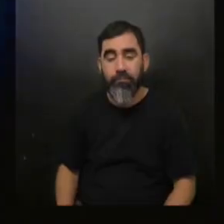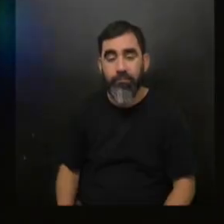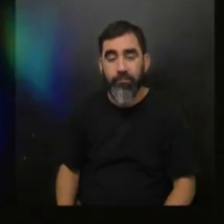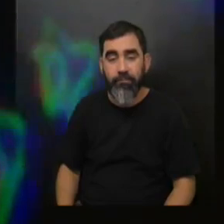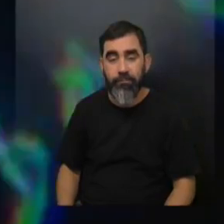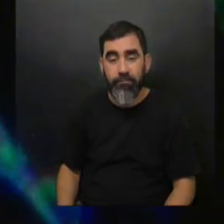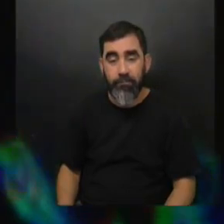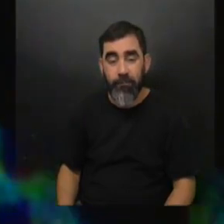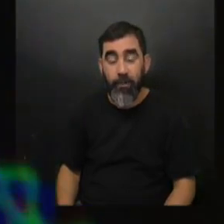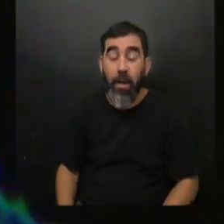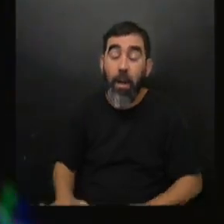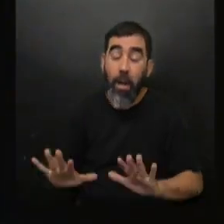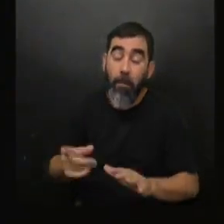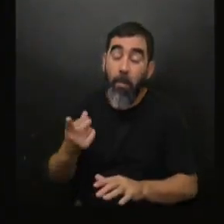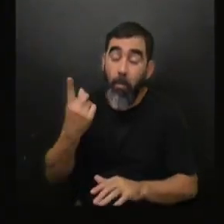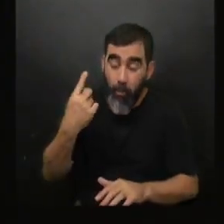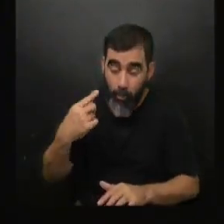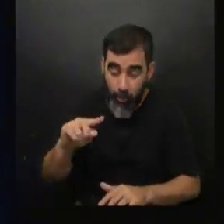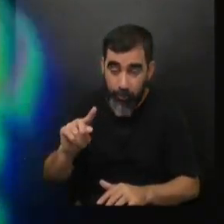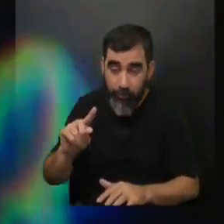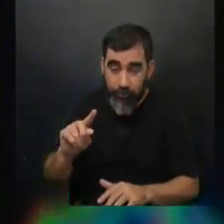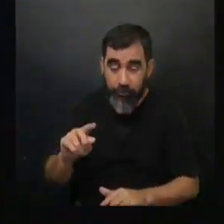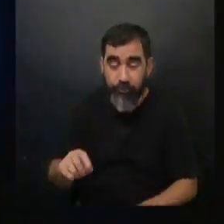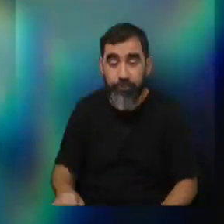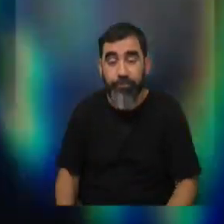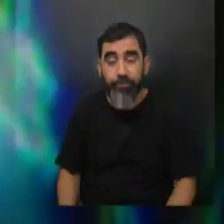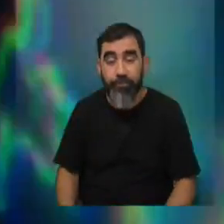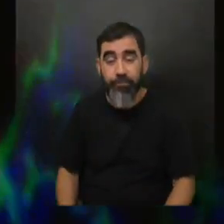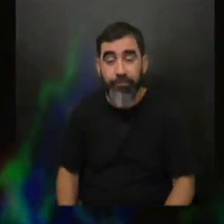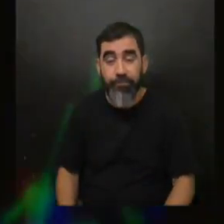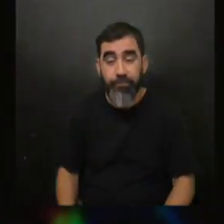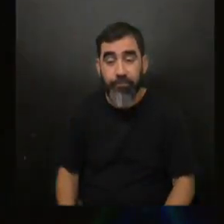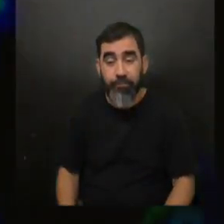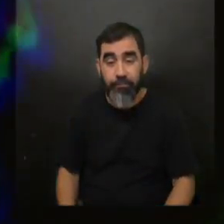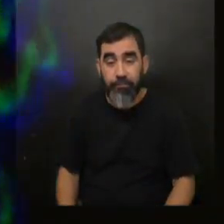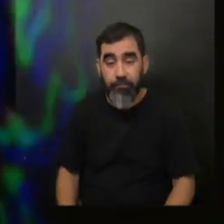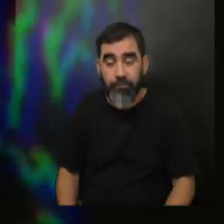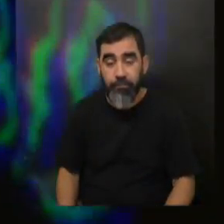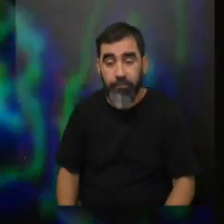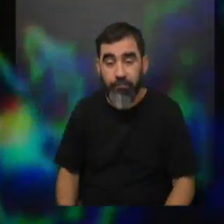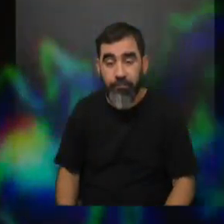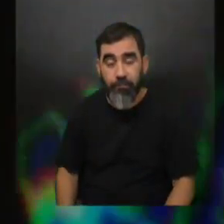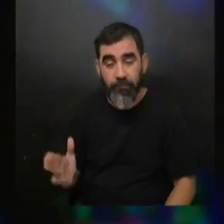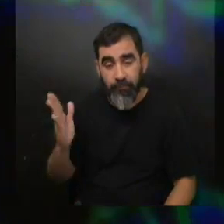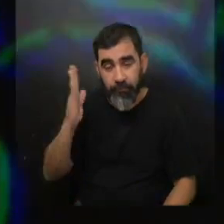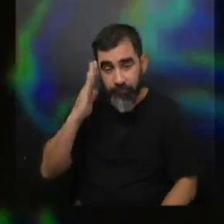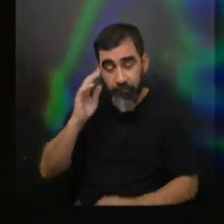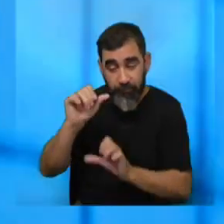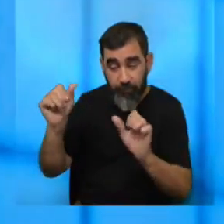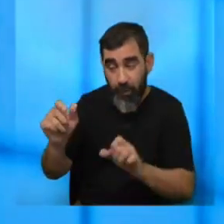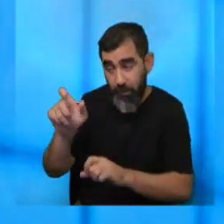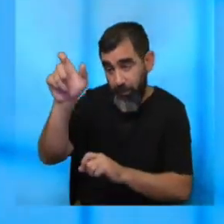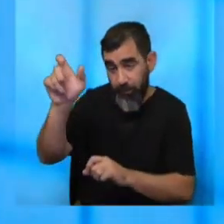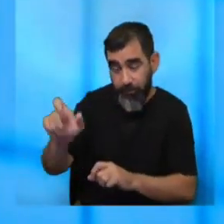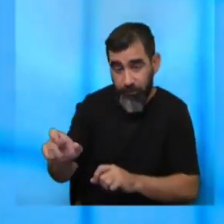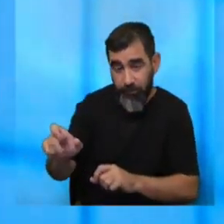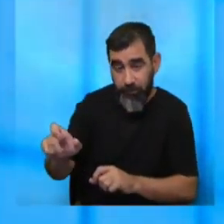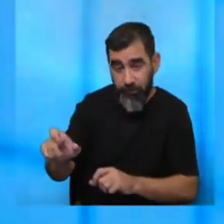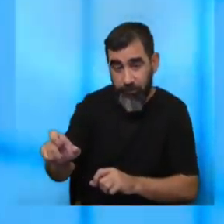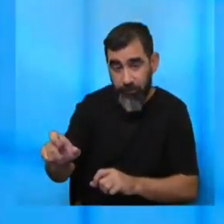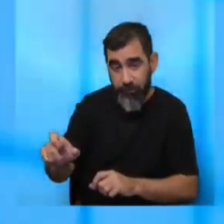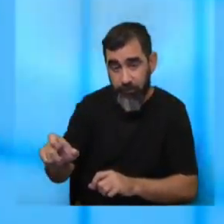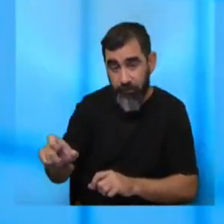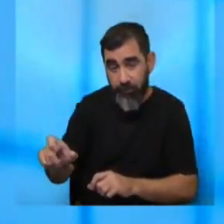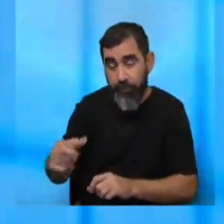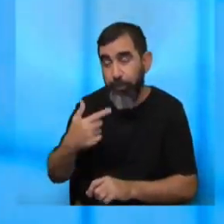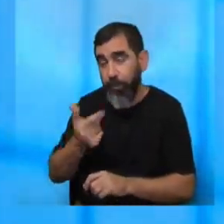las razones, y esta pregunta un poco es para los dos, tenga que ver con que uno sabe cuál es el campo de acción de una persona que